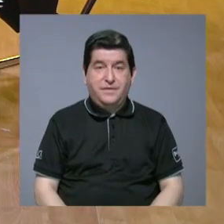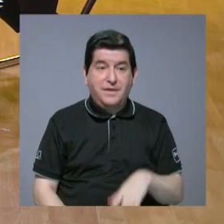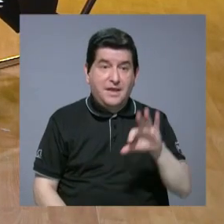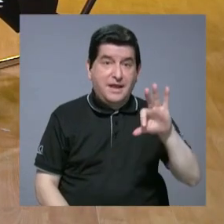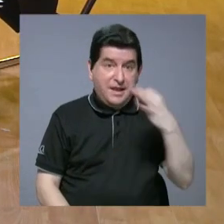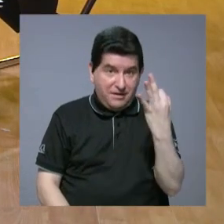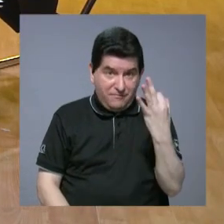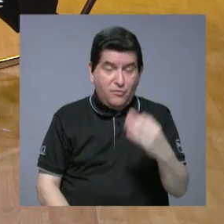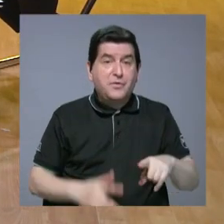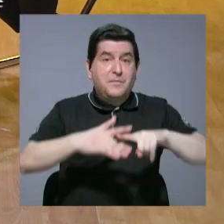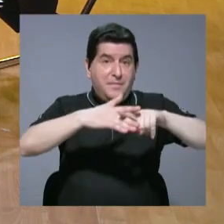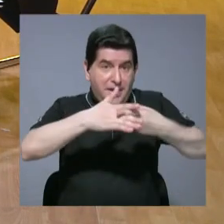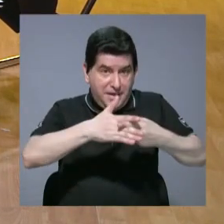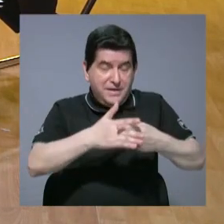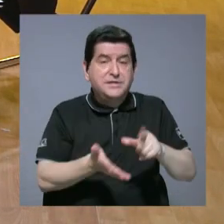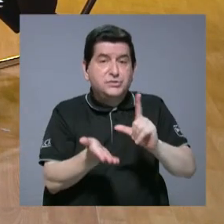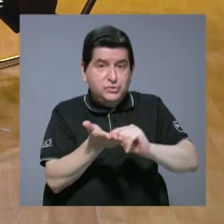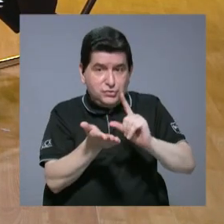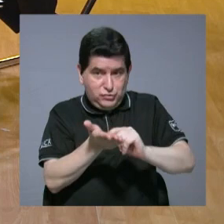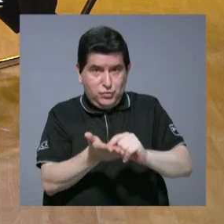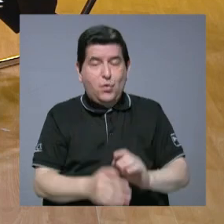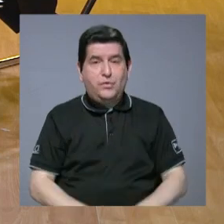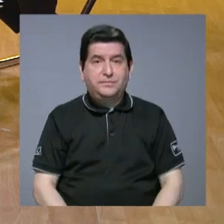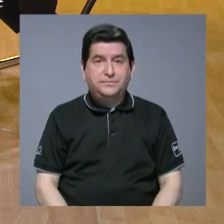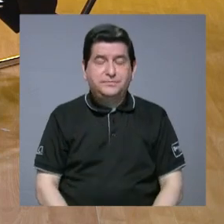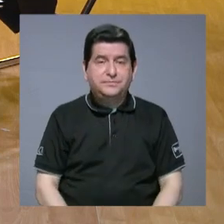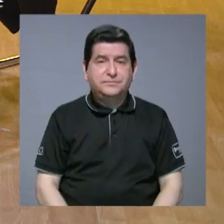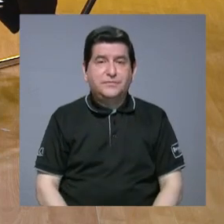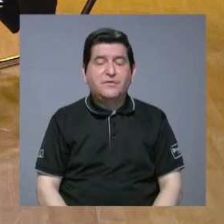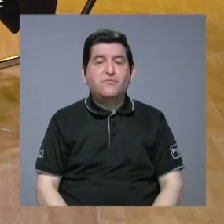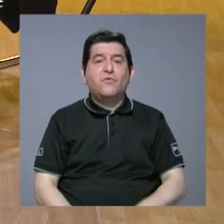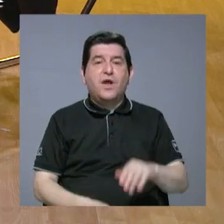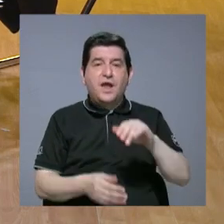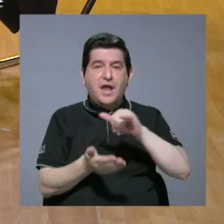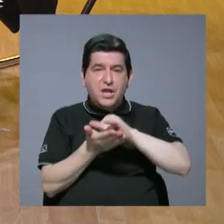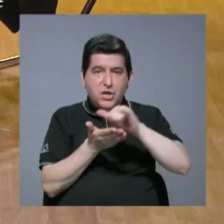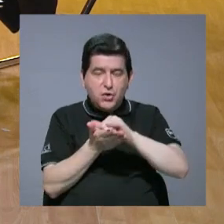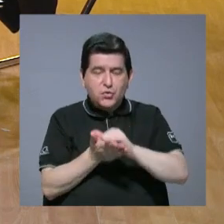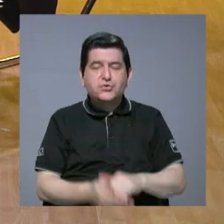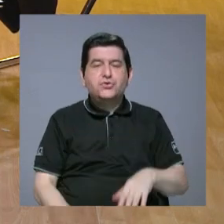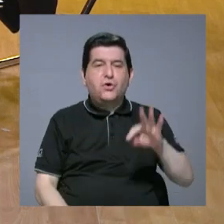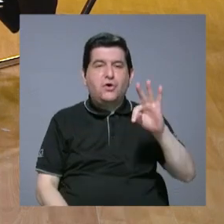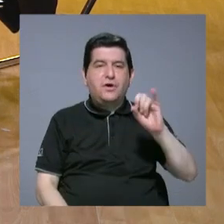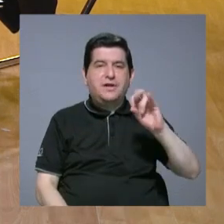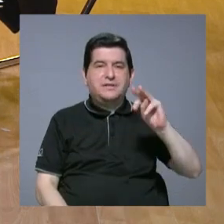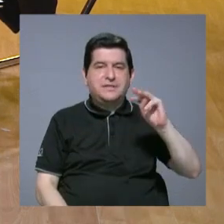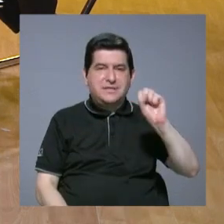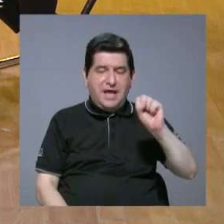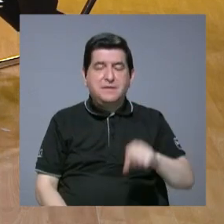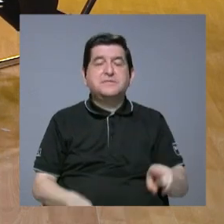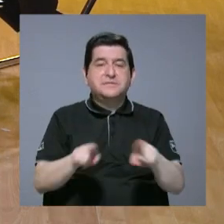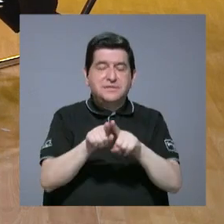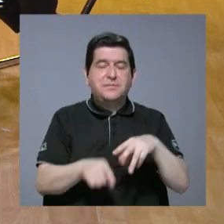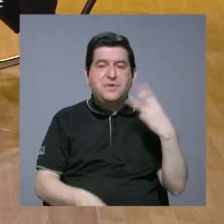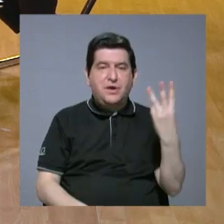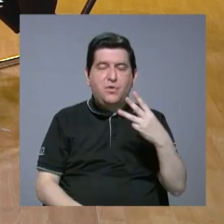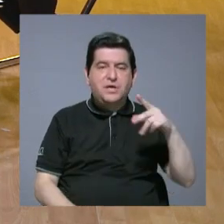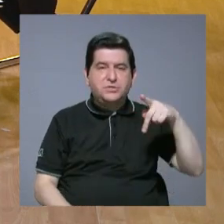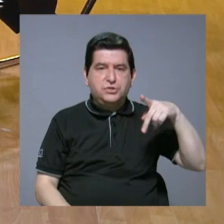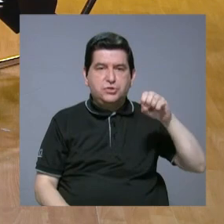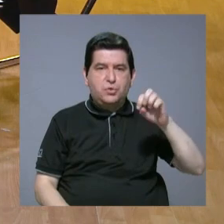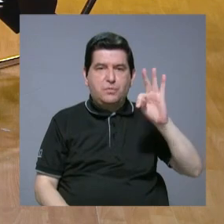medio que inició esa publicación fue el New York Times, pero también el Washington Post los publicó, y